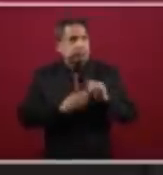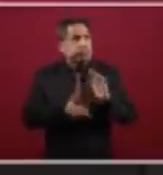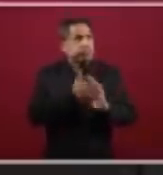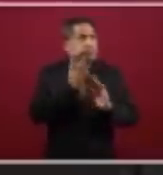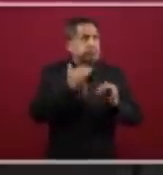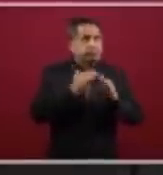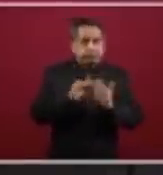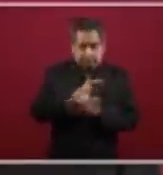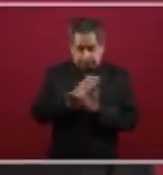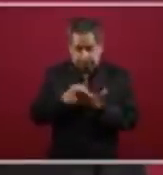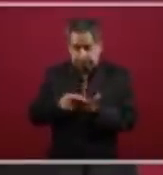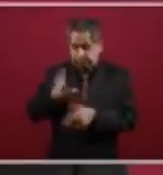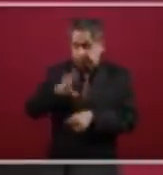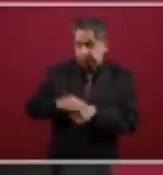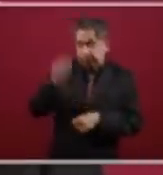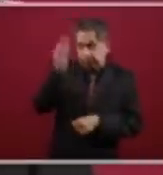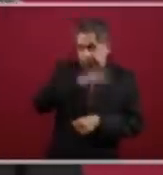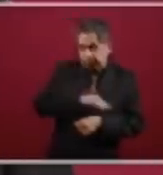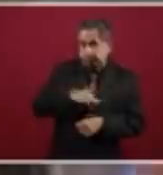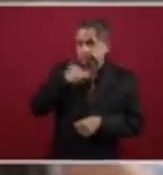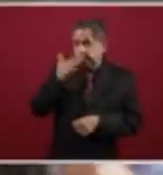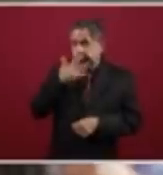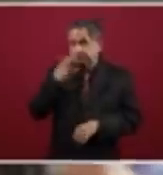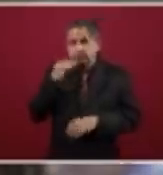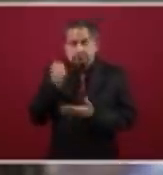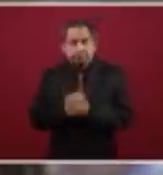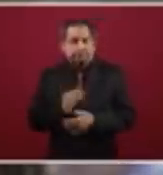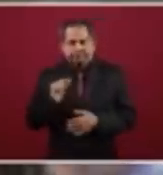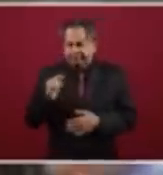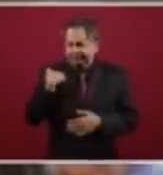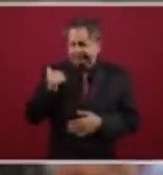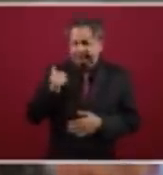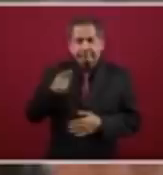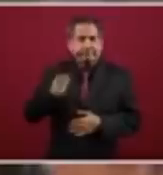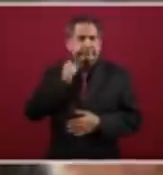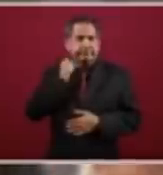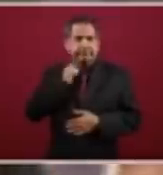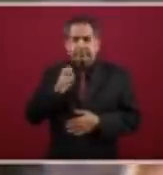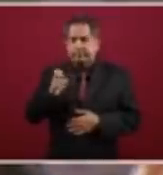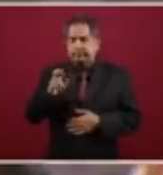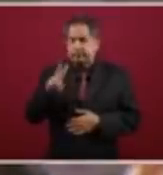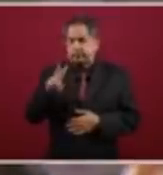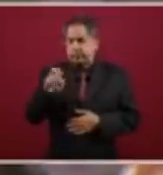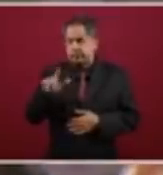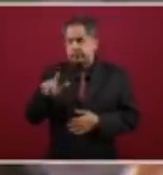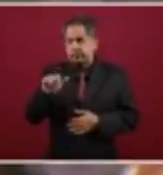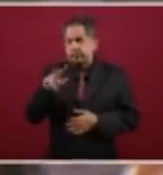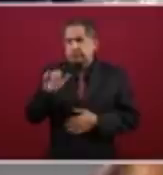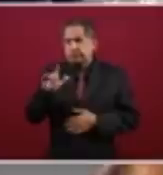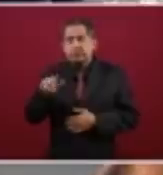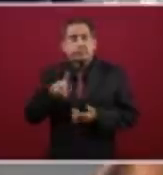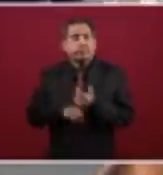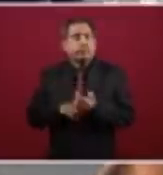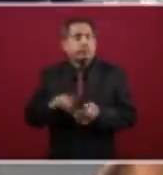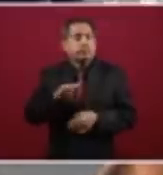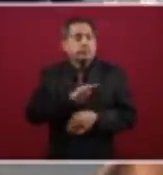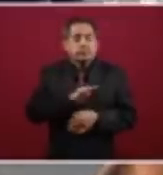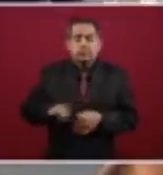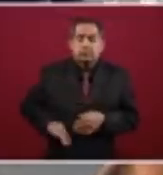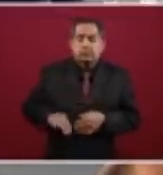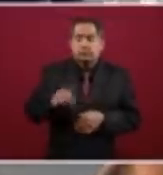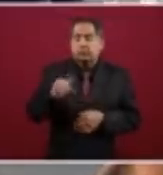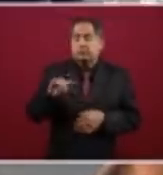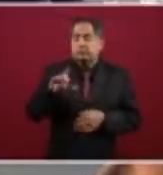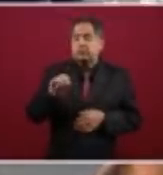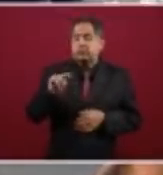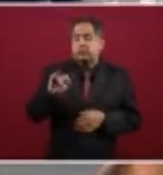vivienda. Una de las últimas gestiones fast track hechas por el senador Erubiel Ávila fue en el municipio de Jilotzingo,